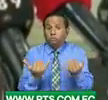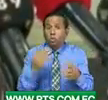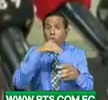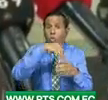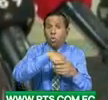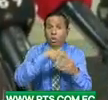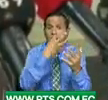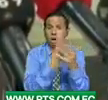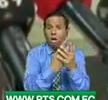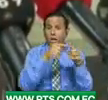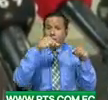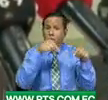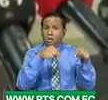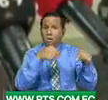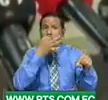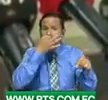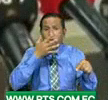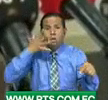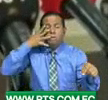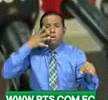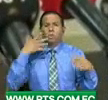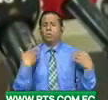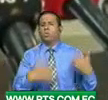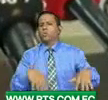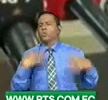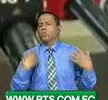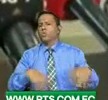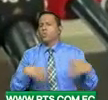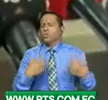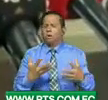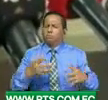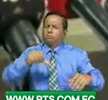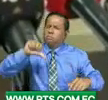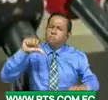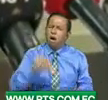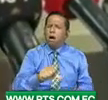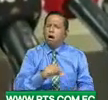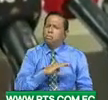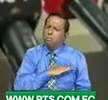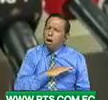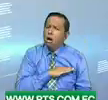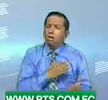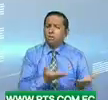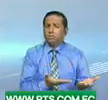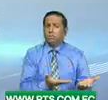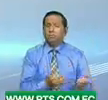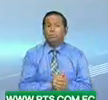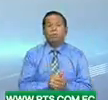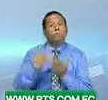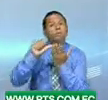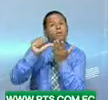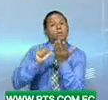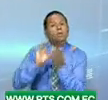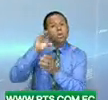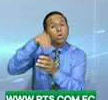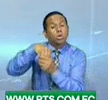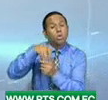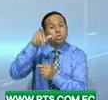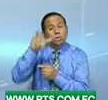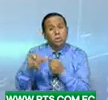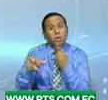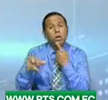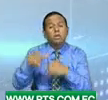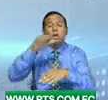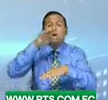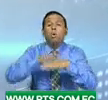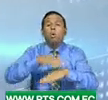centro de Bellavista de la ciudad de Santo Domingo fue una crueldad. El ministro del Interior responsabilizó de forma directa de la